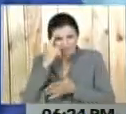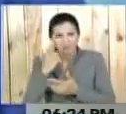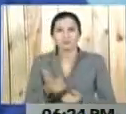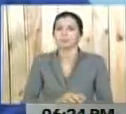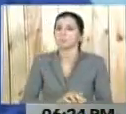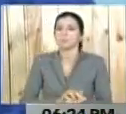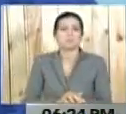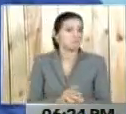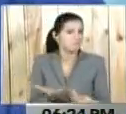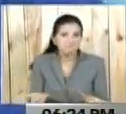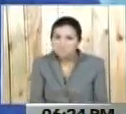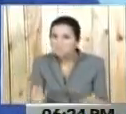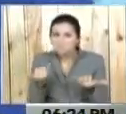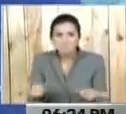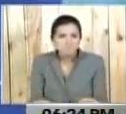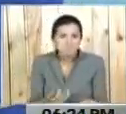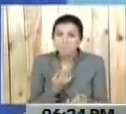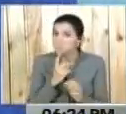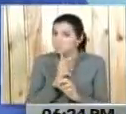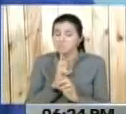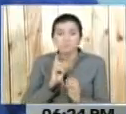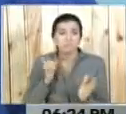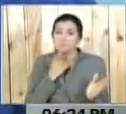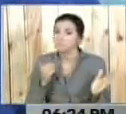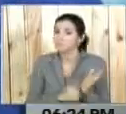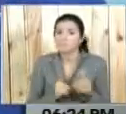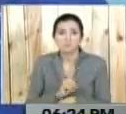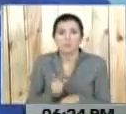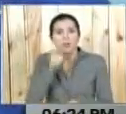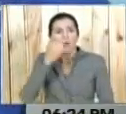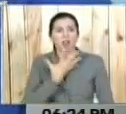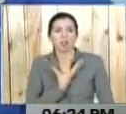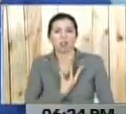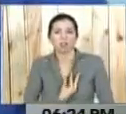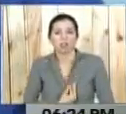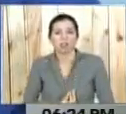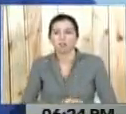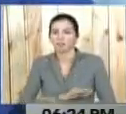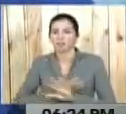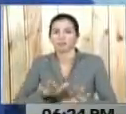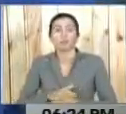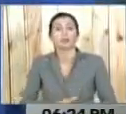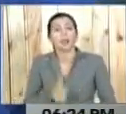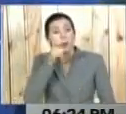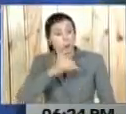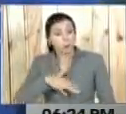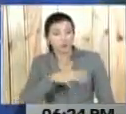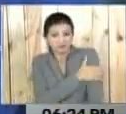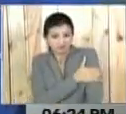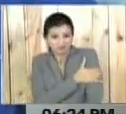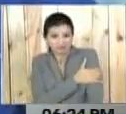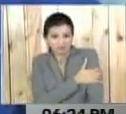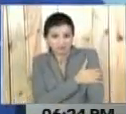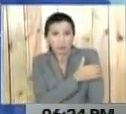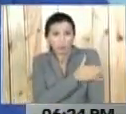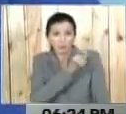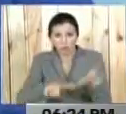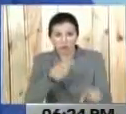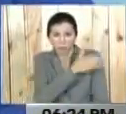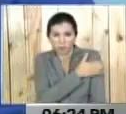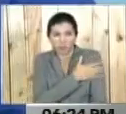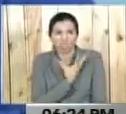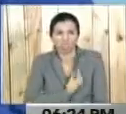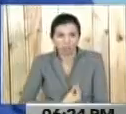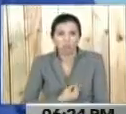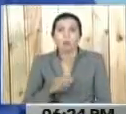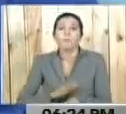de cosas y generalmente han generado frustración en su electorado. Ahora, frustración que ha sido cimentada en el odio, en la